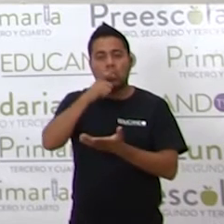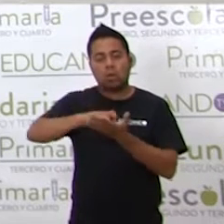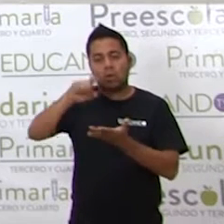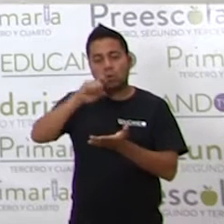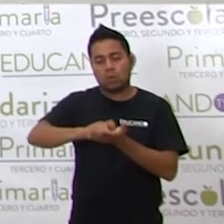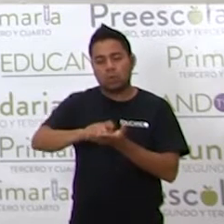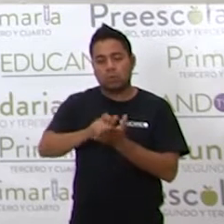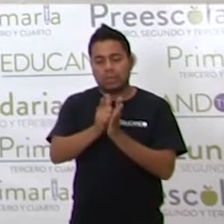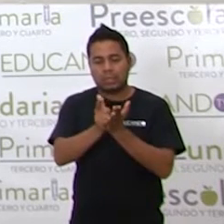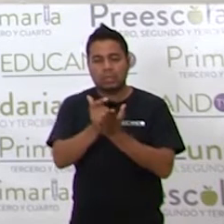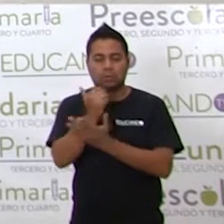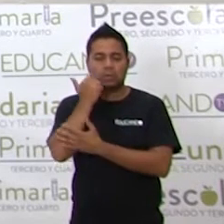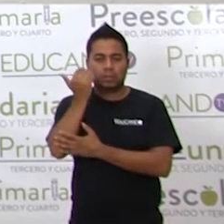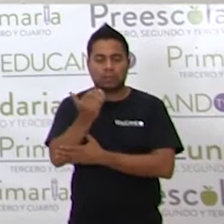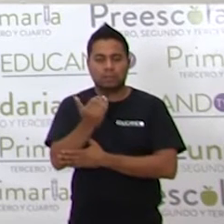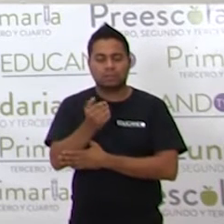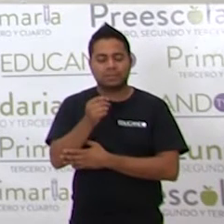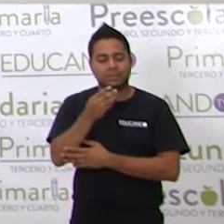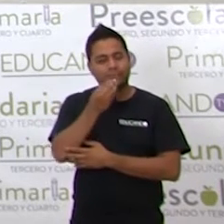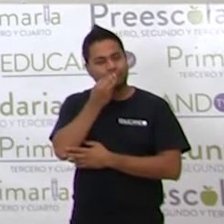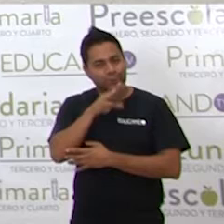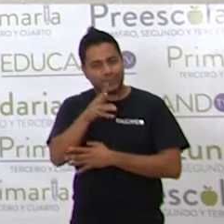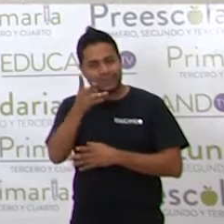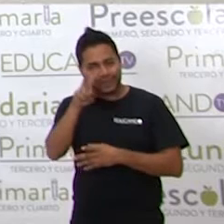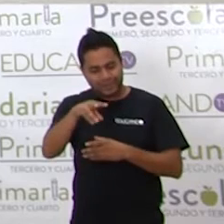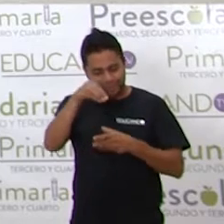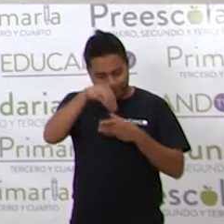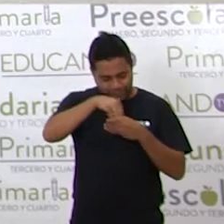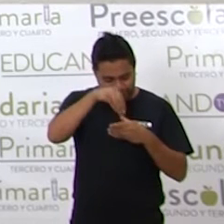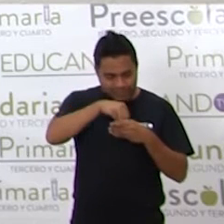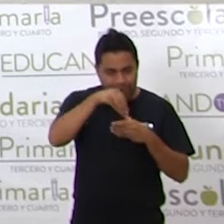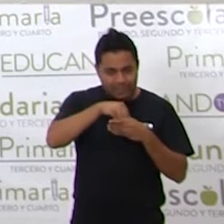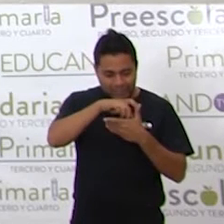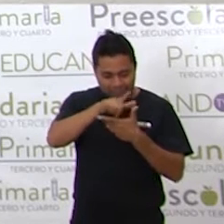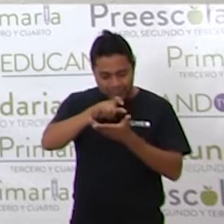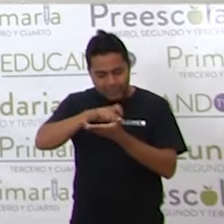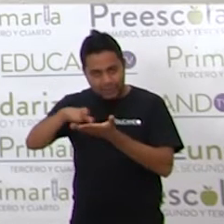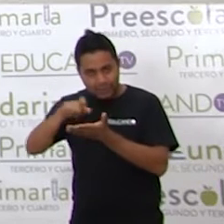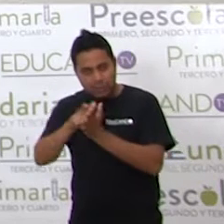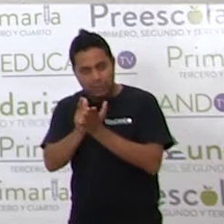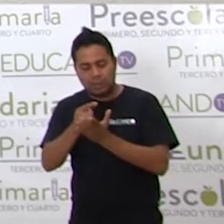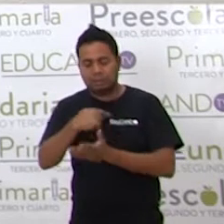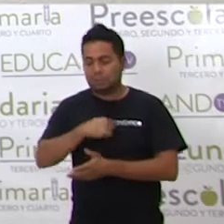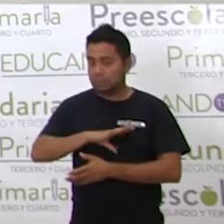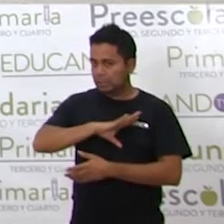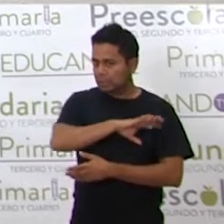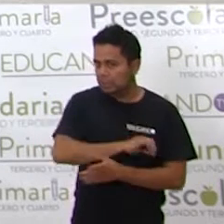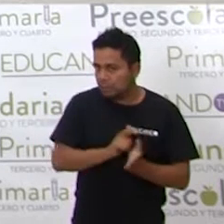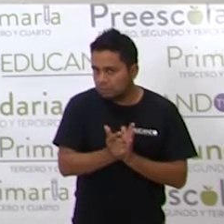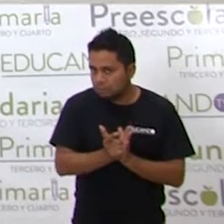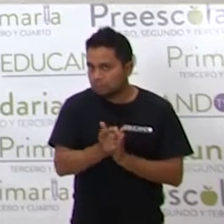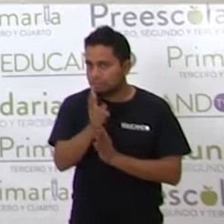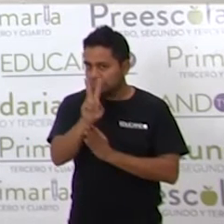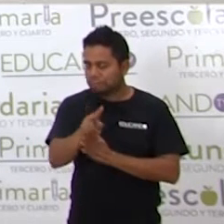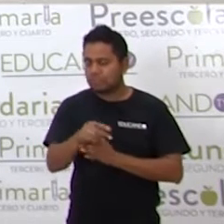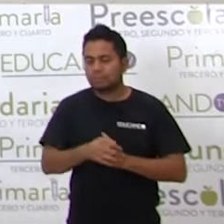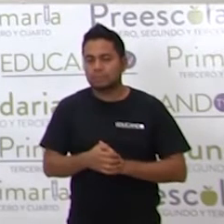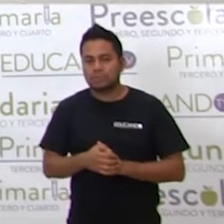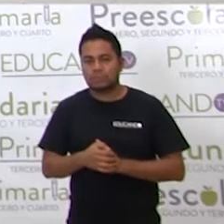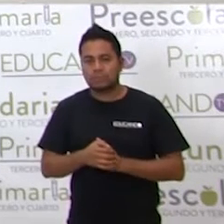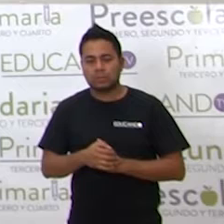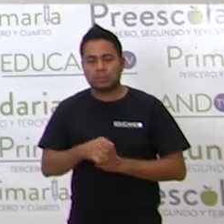¿verdad? Qué bonito es guardar el dinero para comprar un libro. A mí me encantan los libros. Bien,